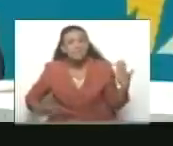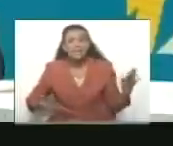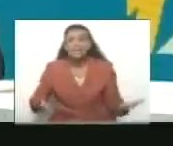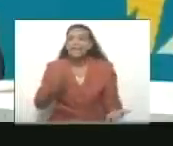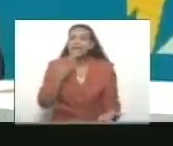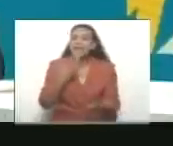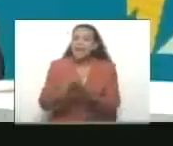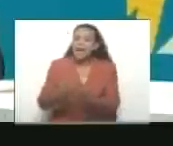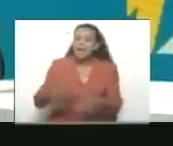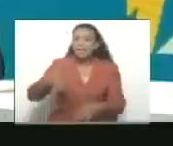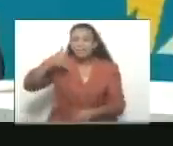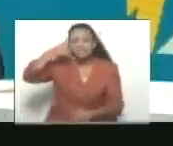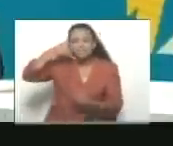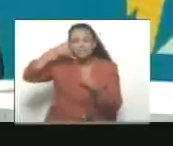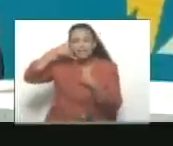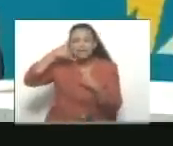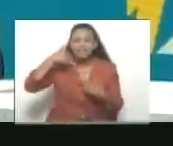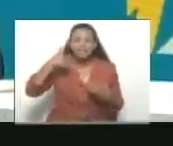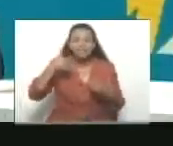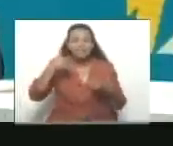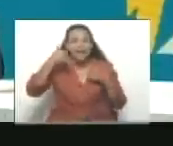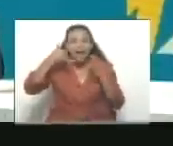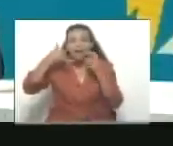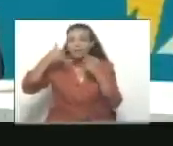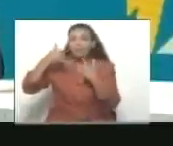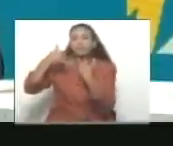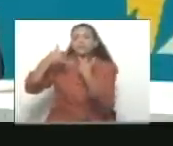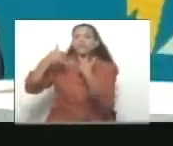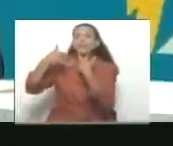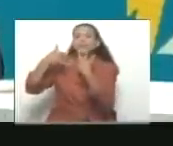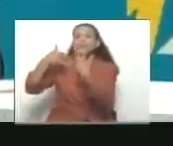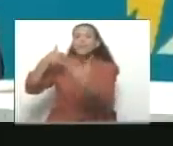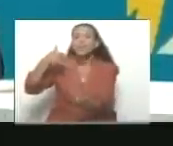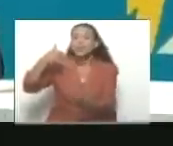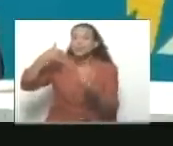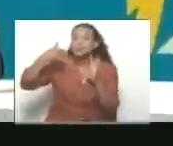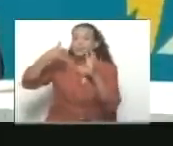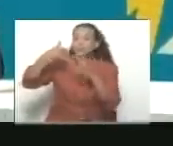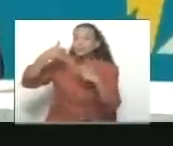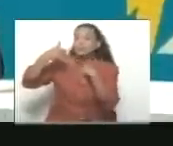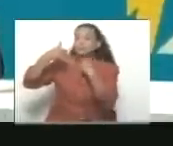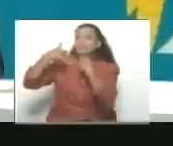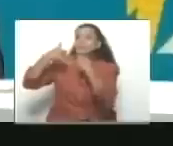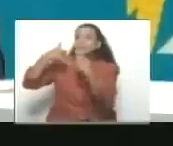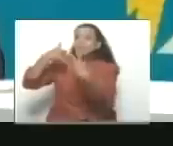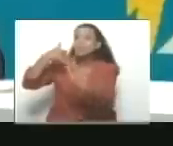muchas gracias hasta la victoria